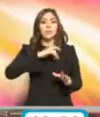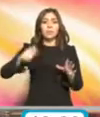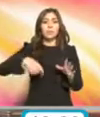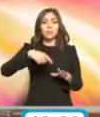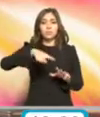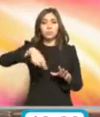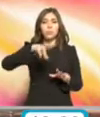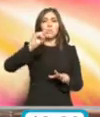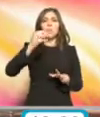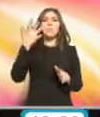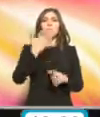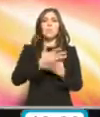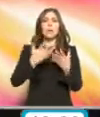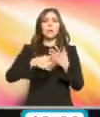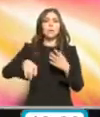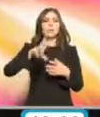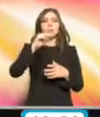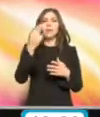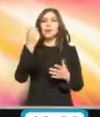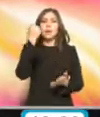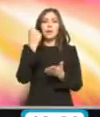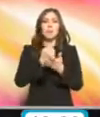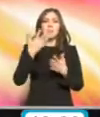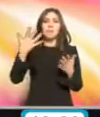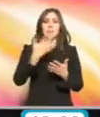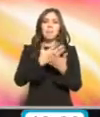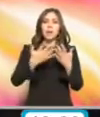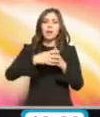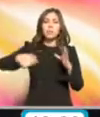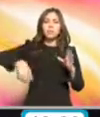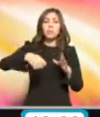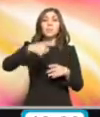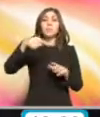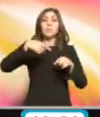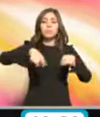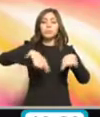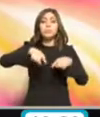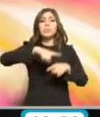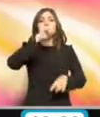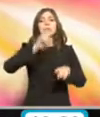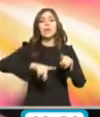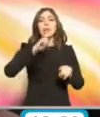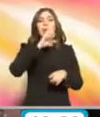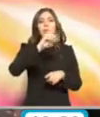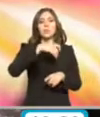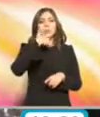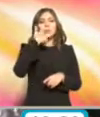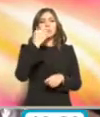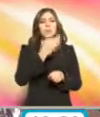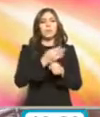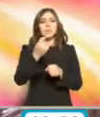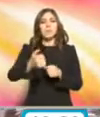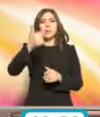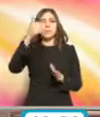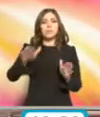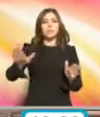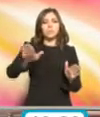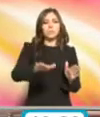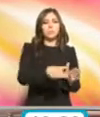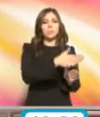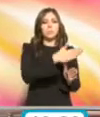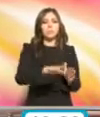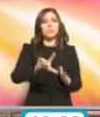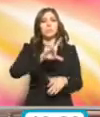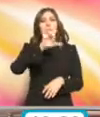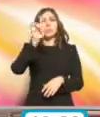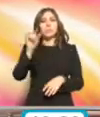manual? sí, porque le quitas todo el aire, Lili, y es lo que no queremos. Ok, vamos a agregar primero una capa, vamos a esparcir. Y aquí